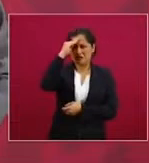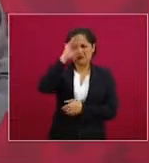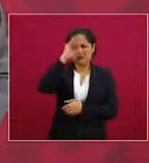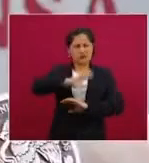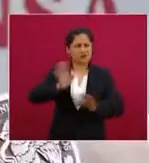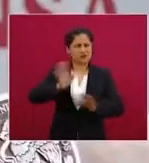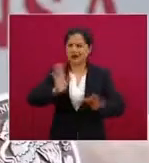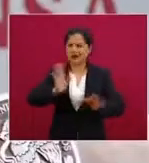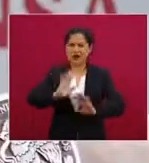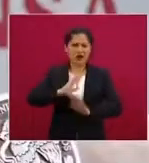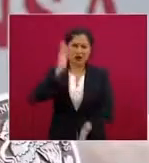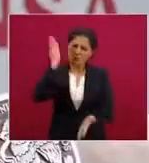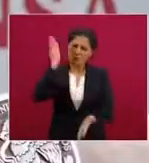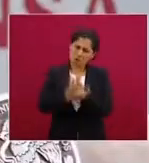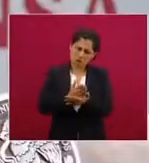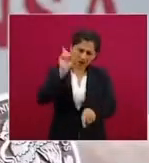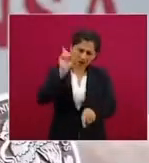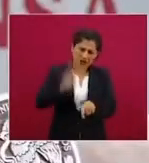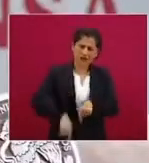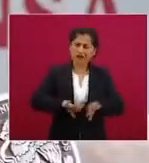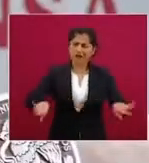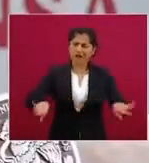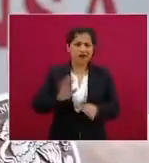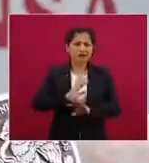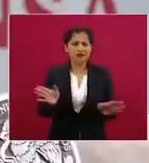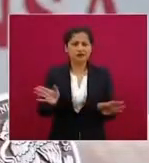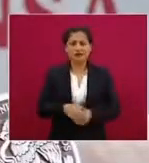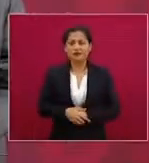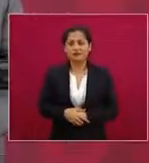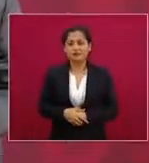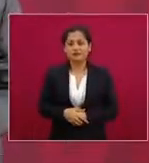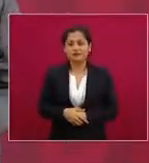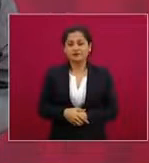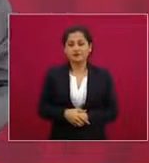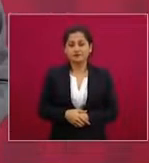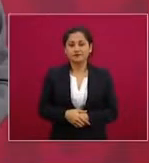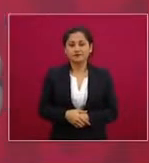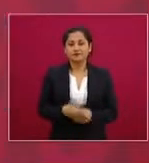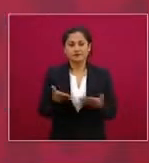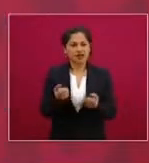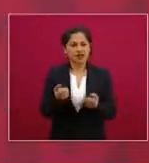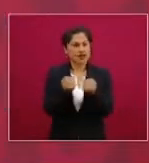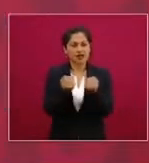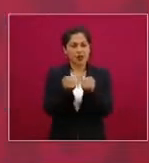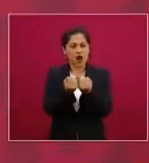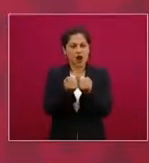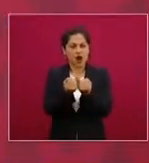debe desaparecer. Lo mismo hicieron un acueducto